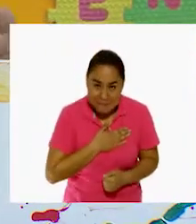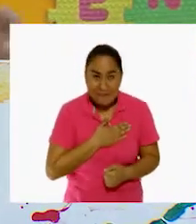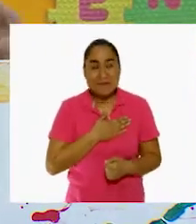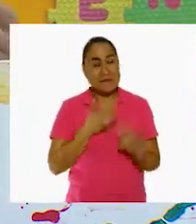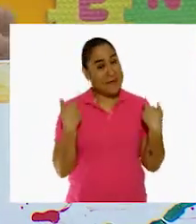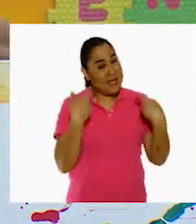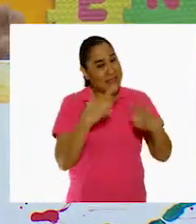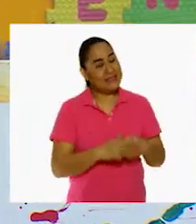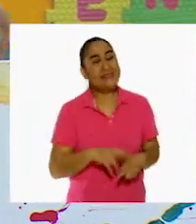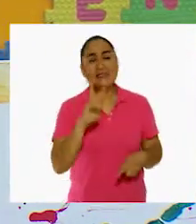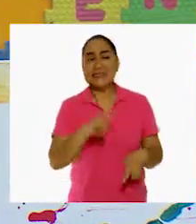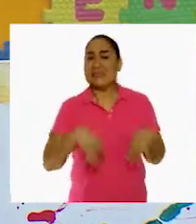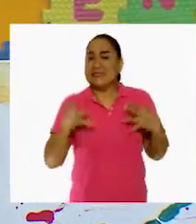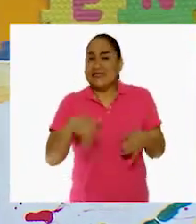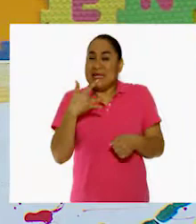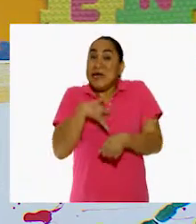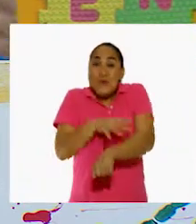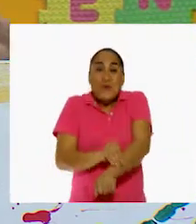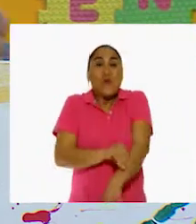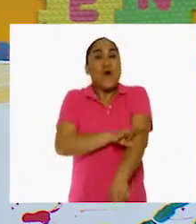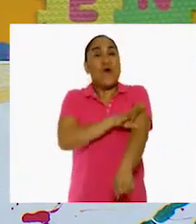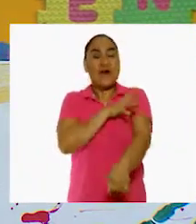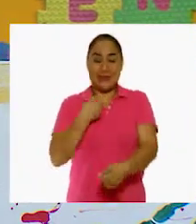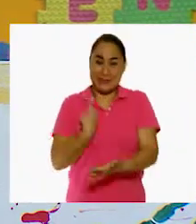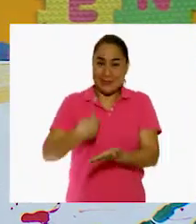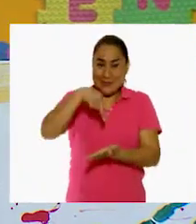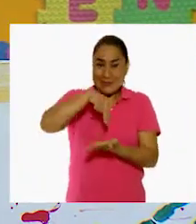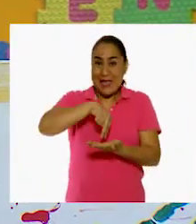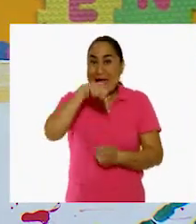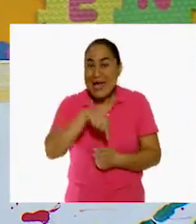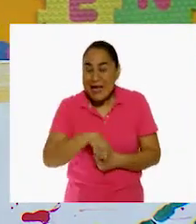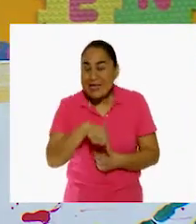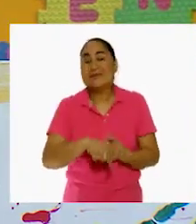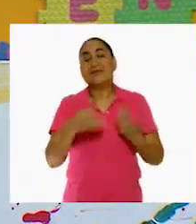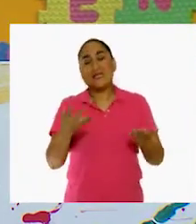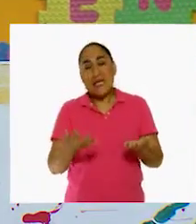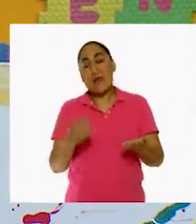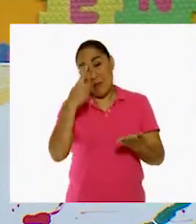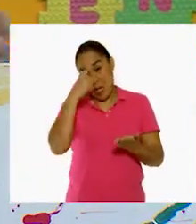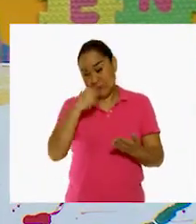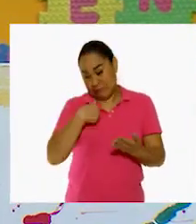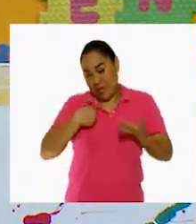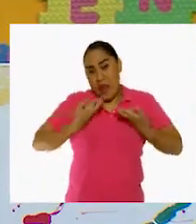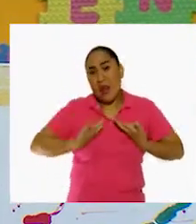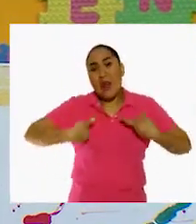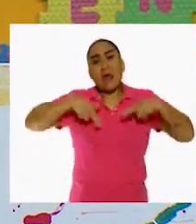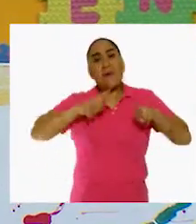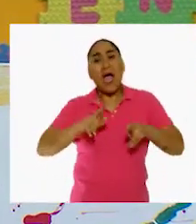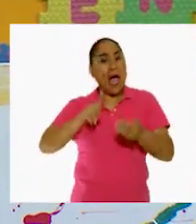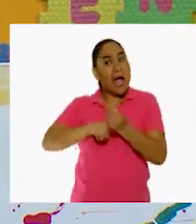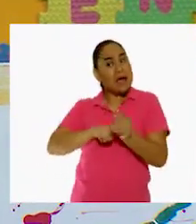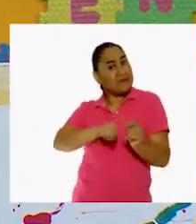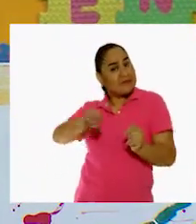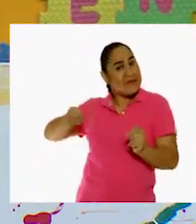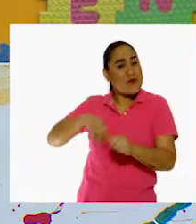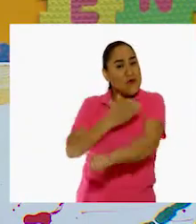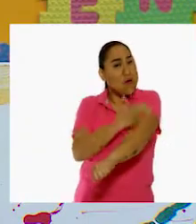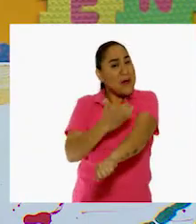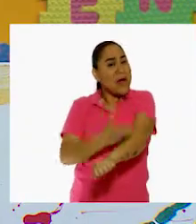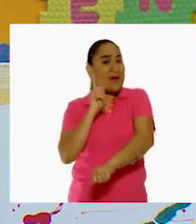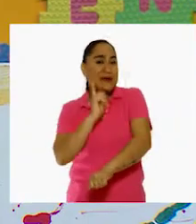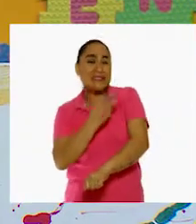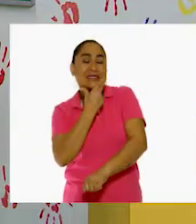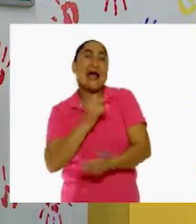corazón. ¡Ay, qué emoción estar aquí en este espacio para representar a mis compañeras y compañeros! Gracias por